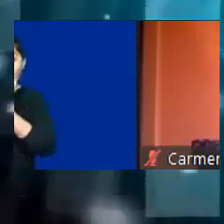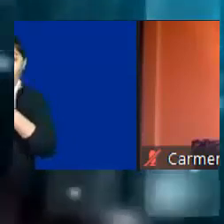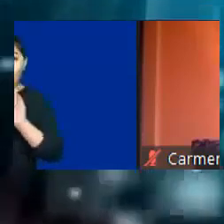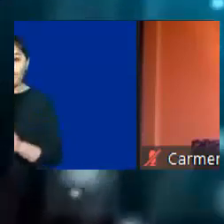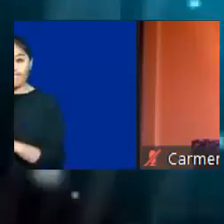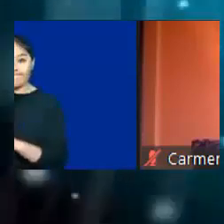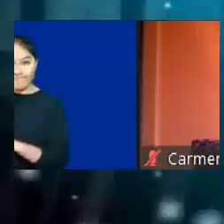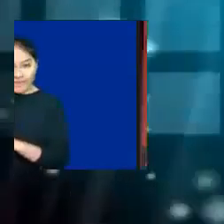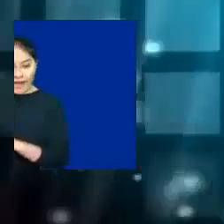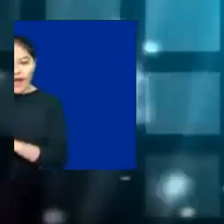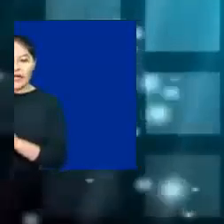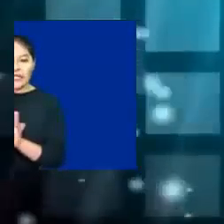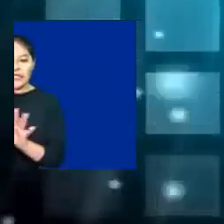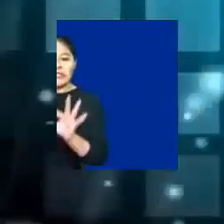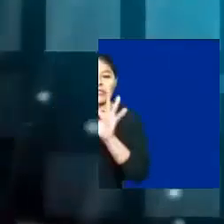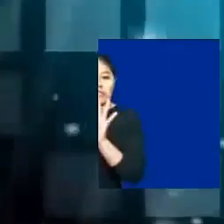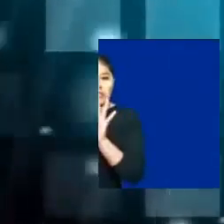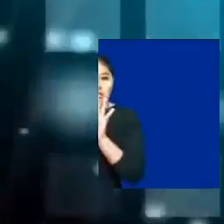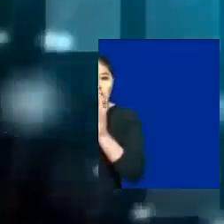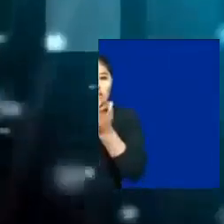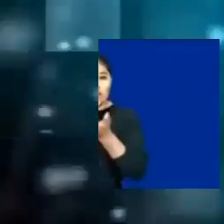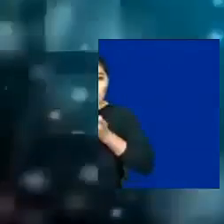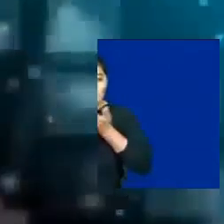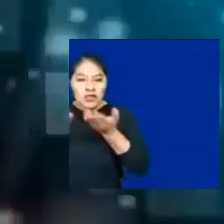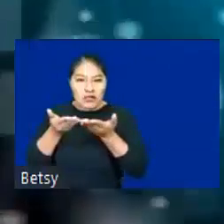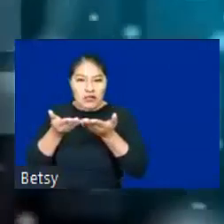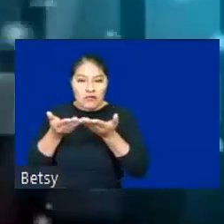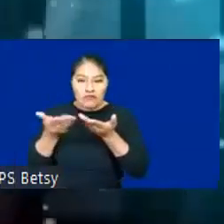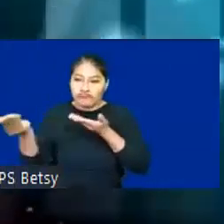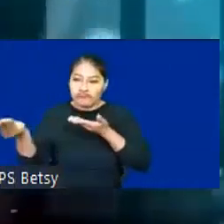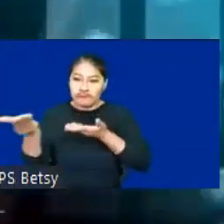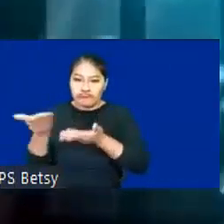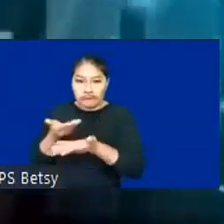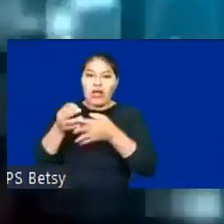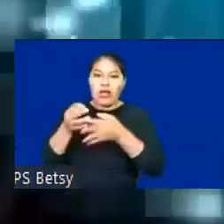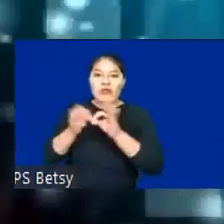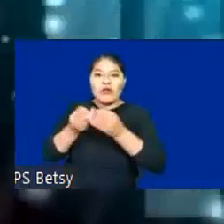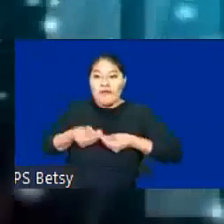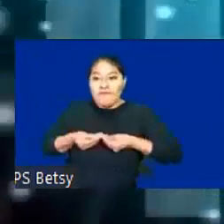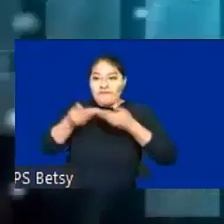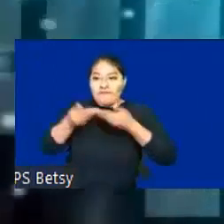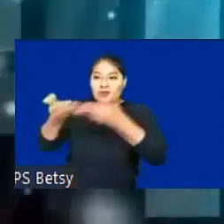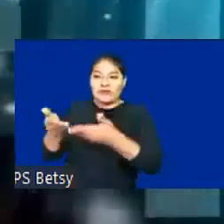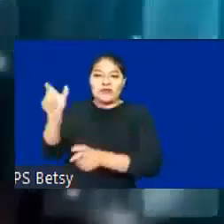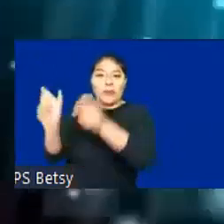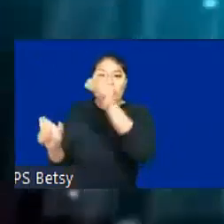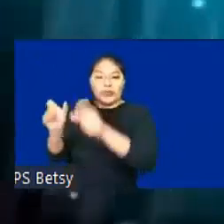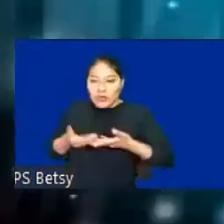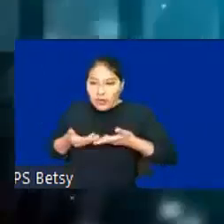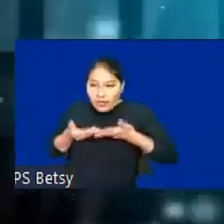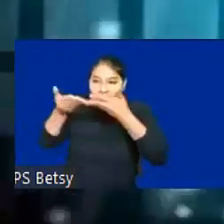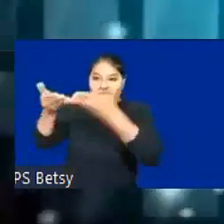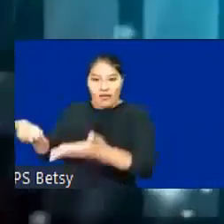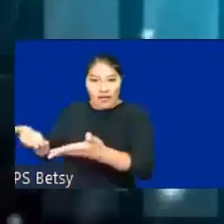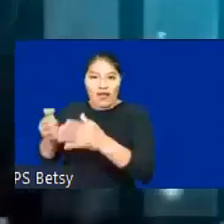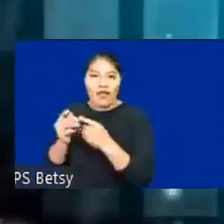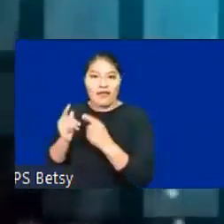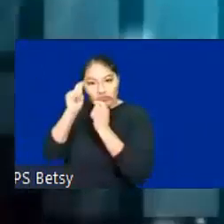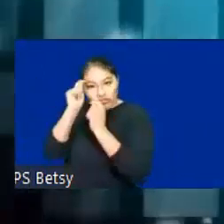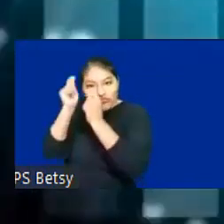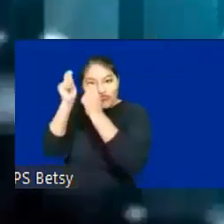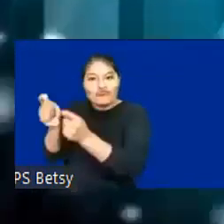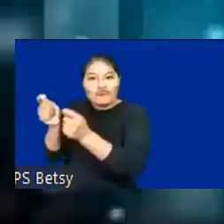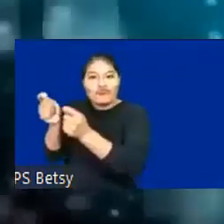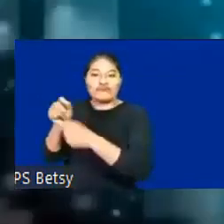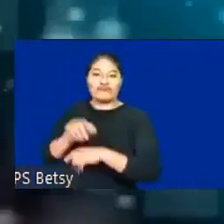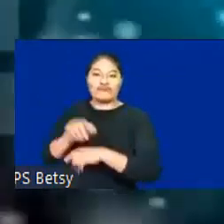valor público, es decir, para el beneficio del ciudadano. Y para ello, hay que basarnos